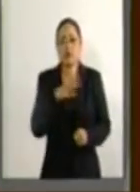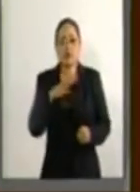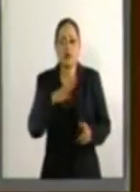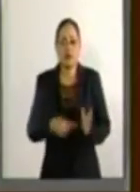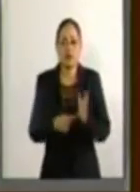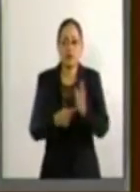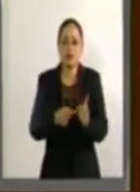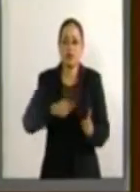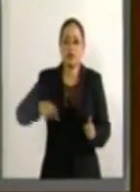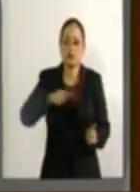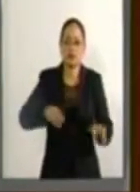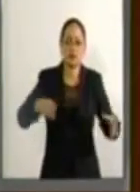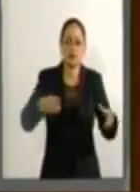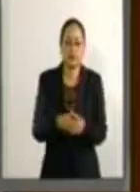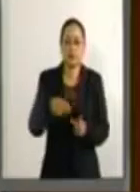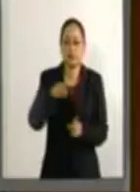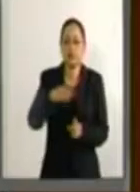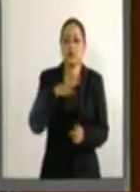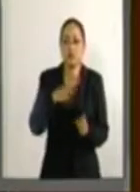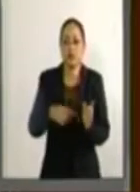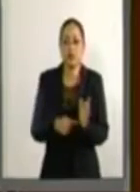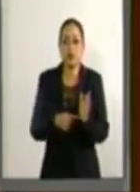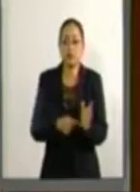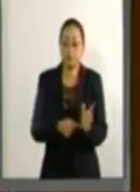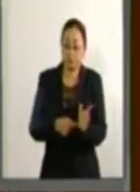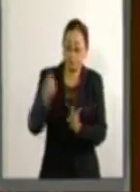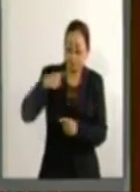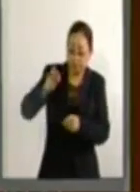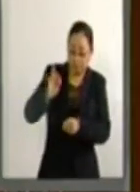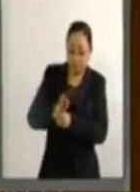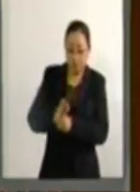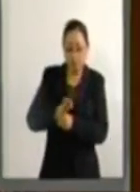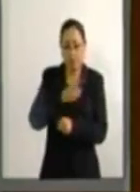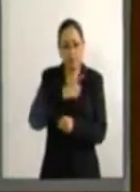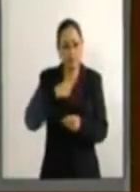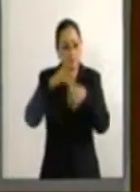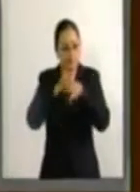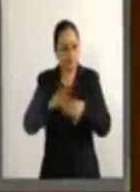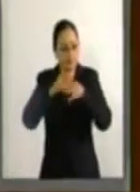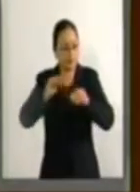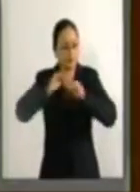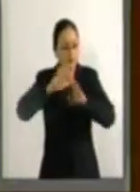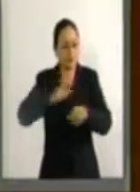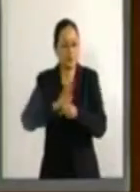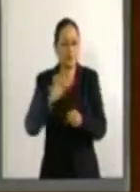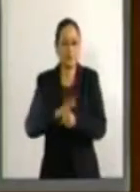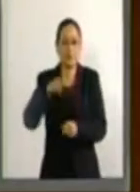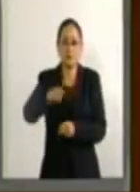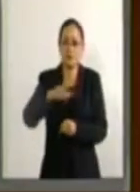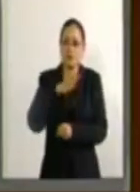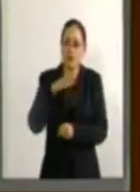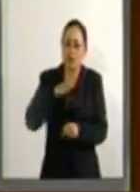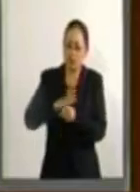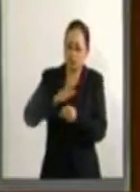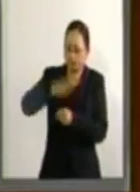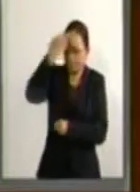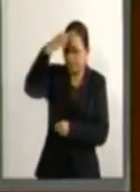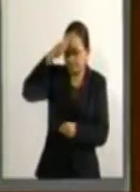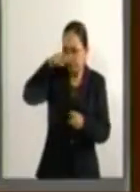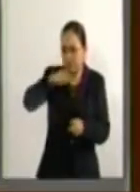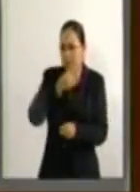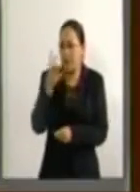connacional es sujeto o está frente a una deportación, tiene también cuenta, sobre todo si ha tenido ya la experiencia de estar ahí